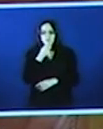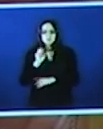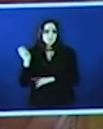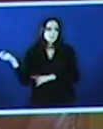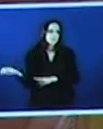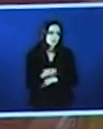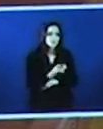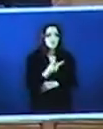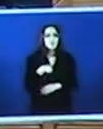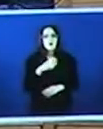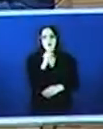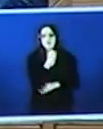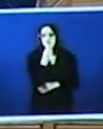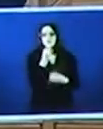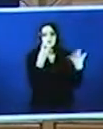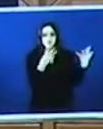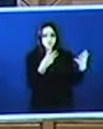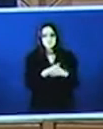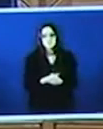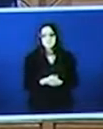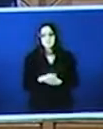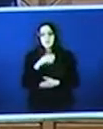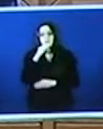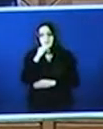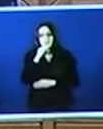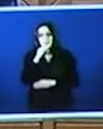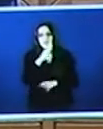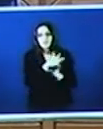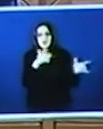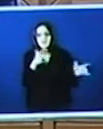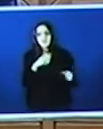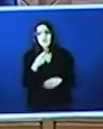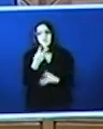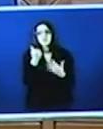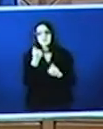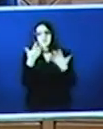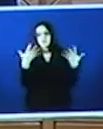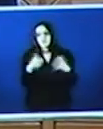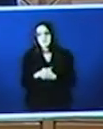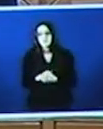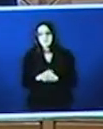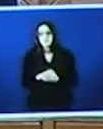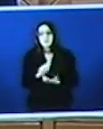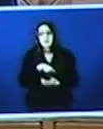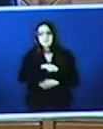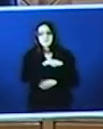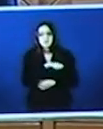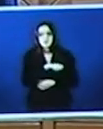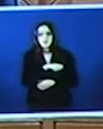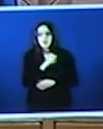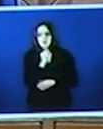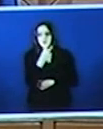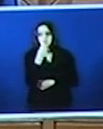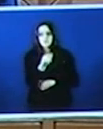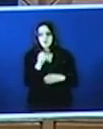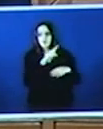ano 2008. En Grecia e en Irlanda, no ano 2010. E en España, no ano 2011